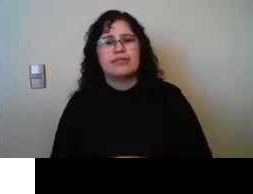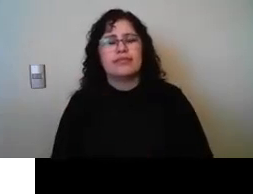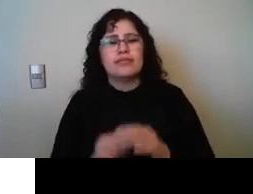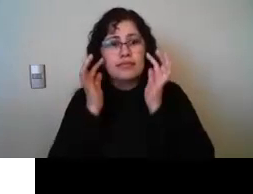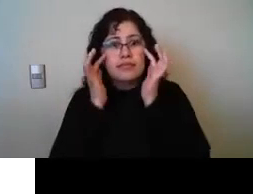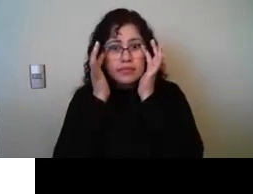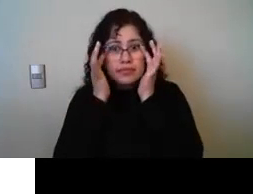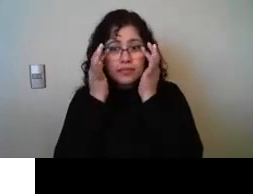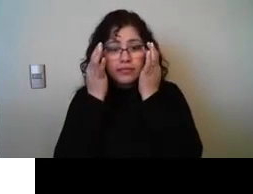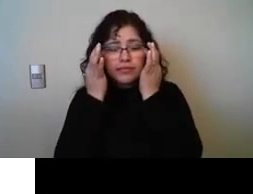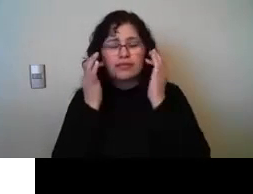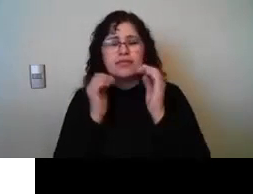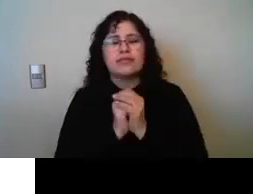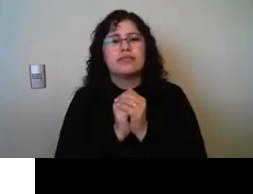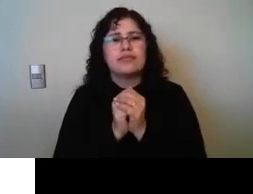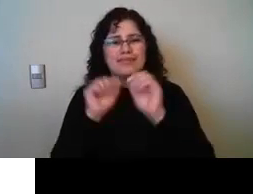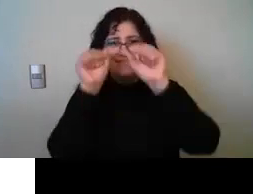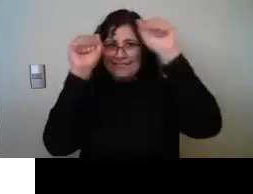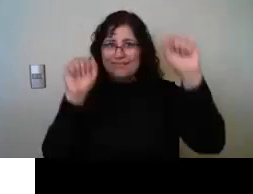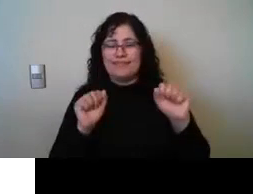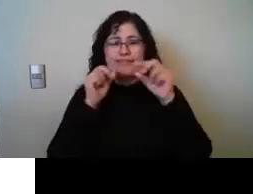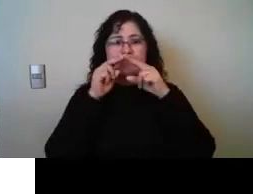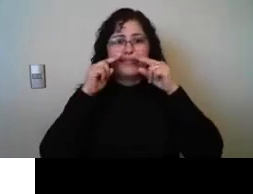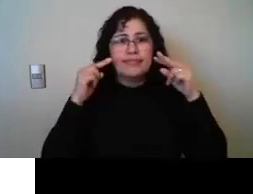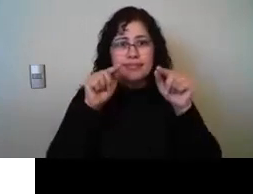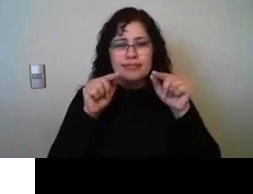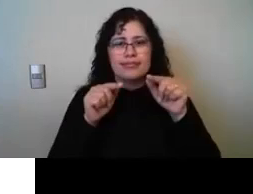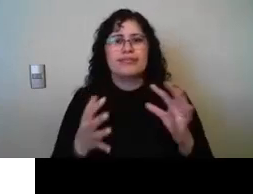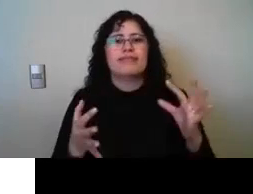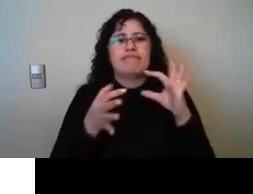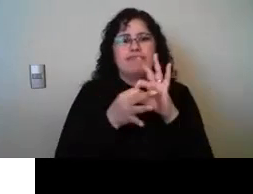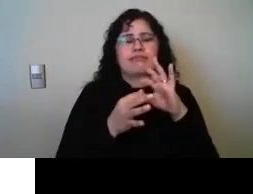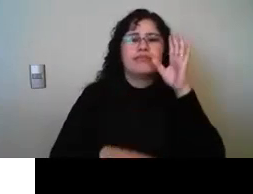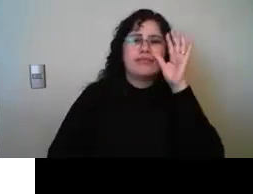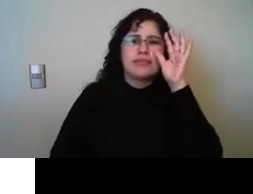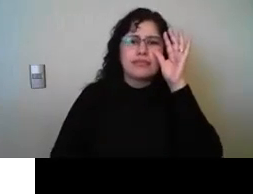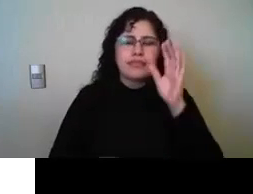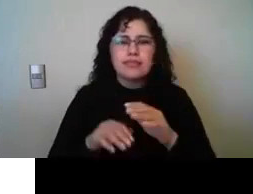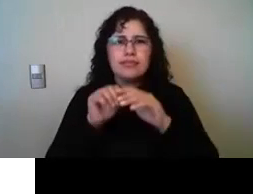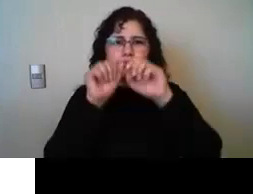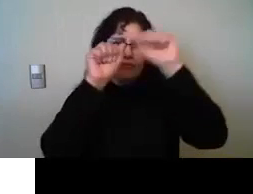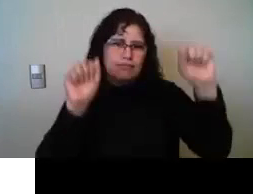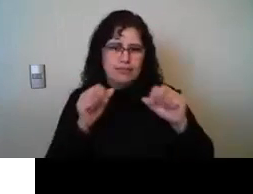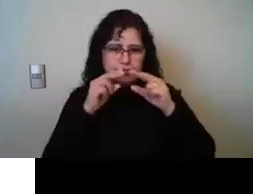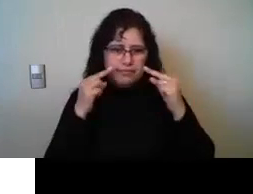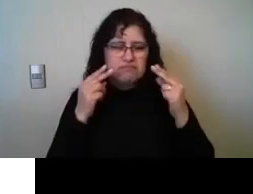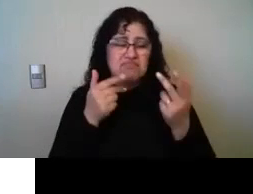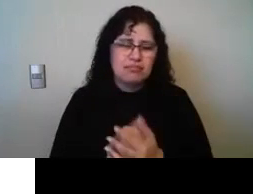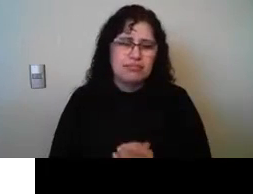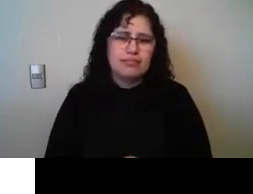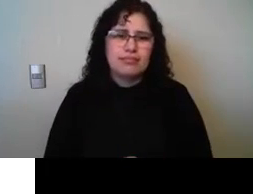ver el sistema asociado al olfato.